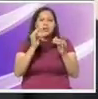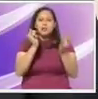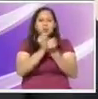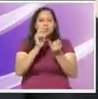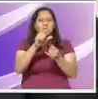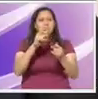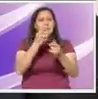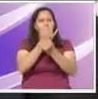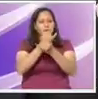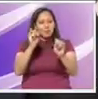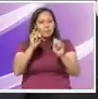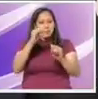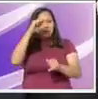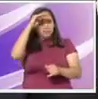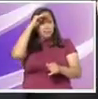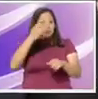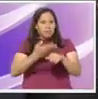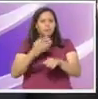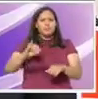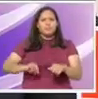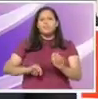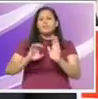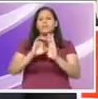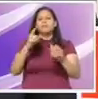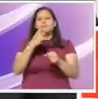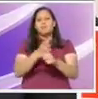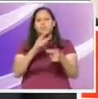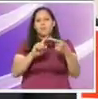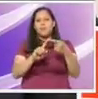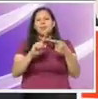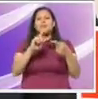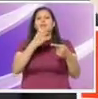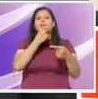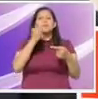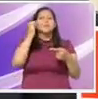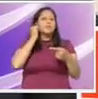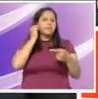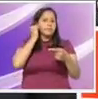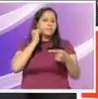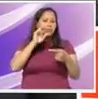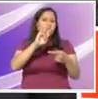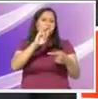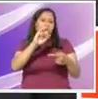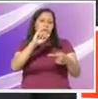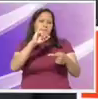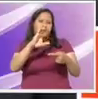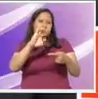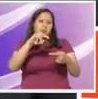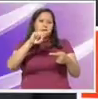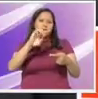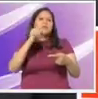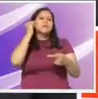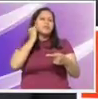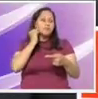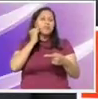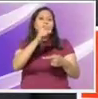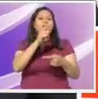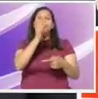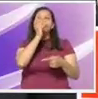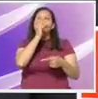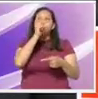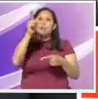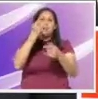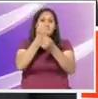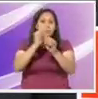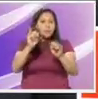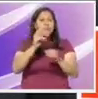la independencia que me parecen muy interesantes. Primero es Vicente Guerrero. Sí. Vicente Guerrero tiene a su padre en plena guerra de independencia y el papá